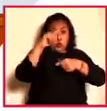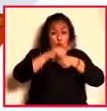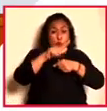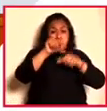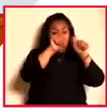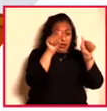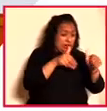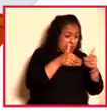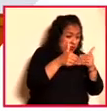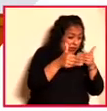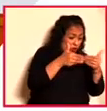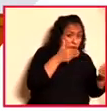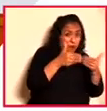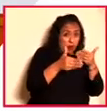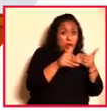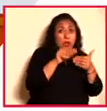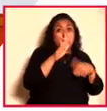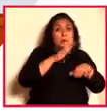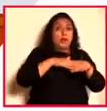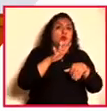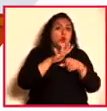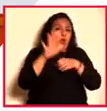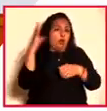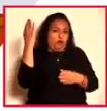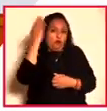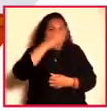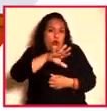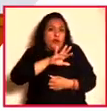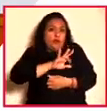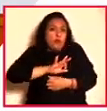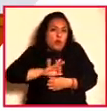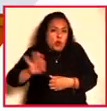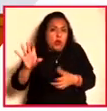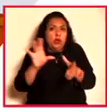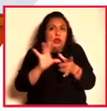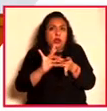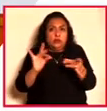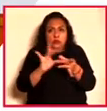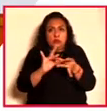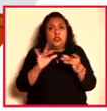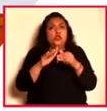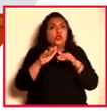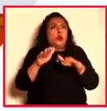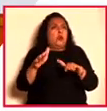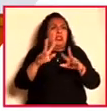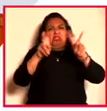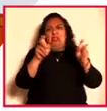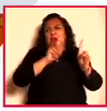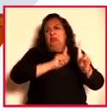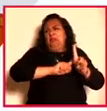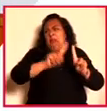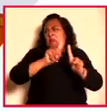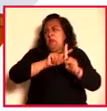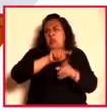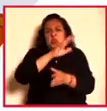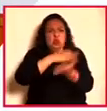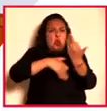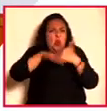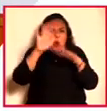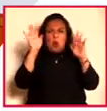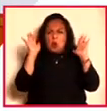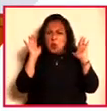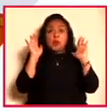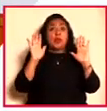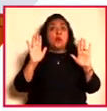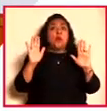contemporáneo y específicamente de la fotografía se pueda hablar de todo. Y no está fuera del